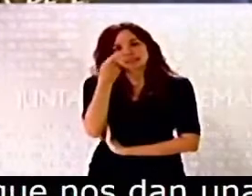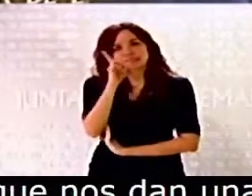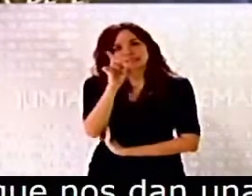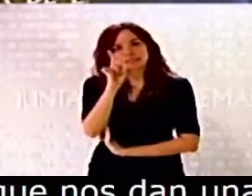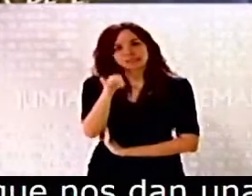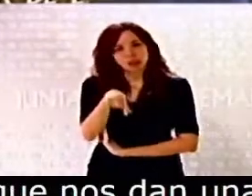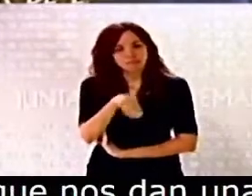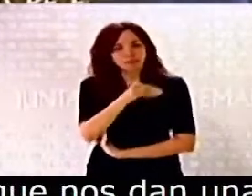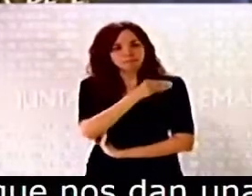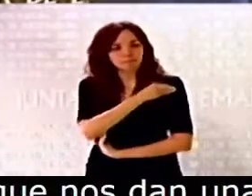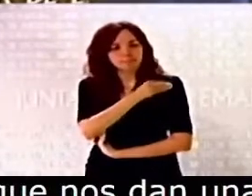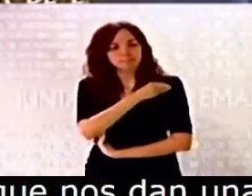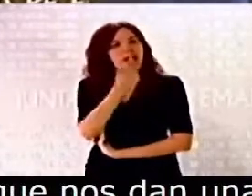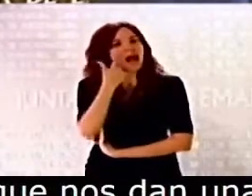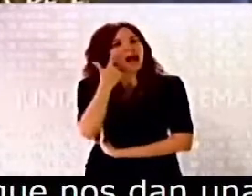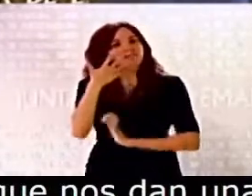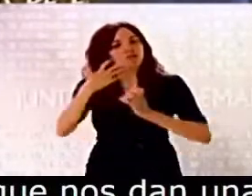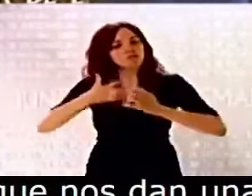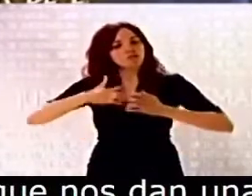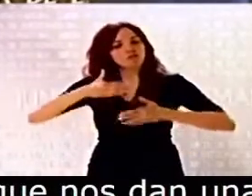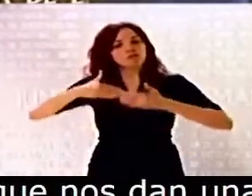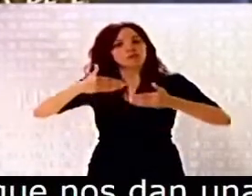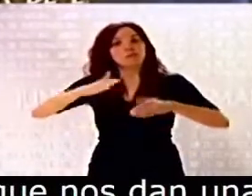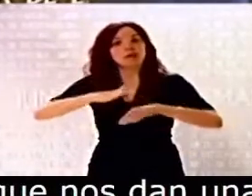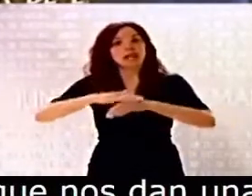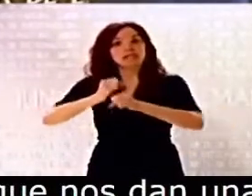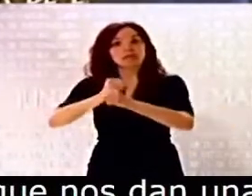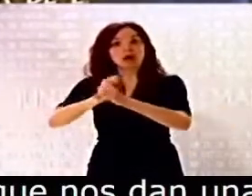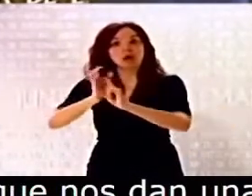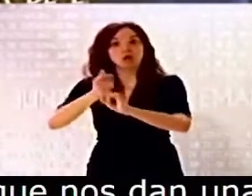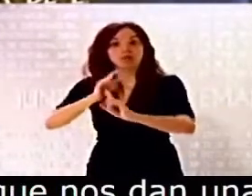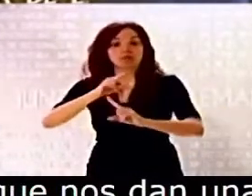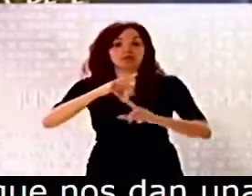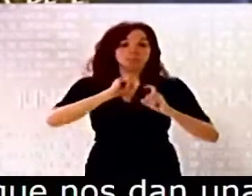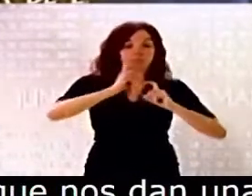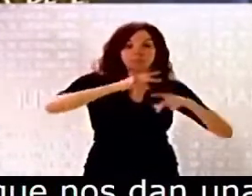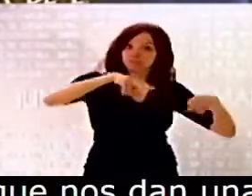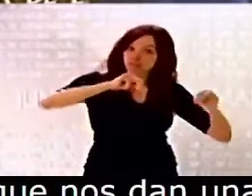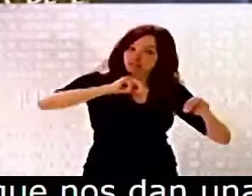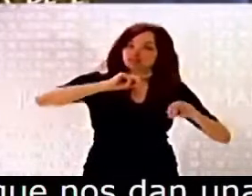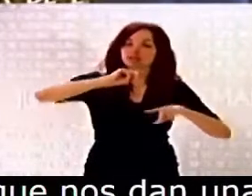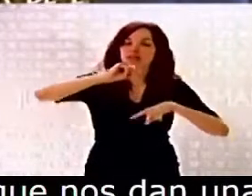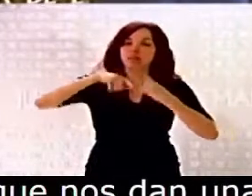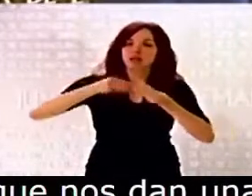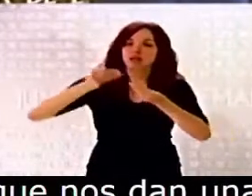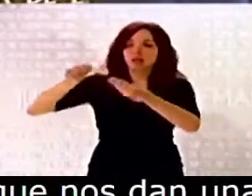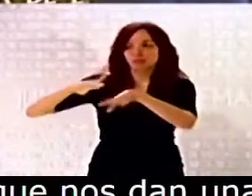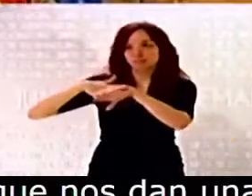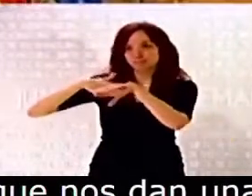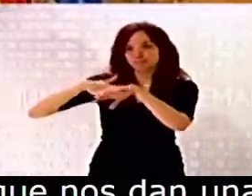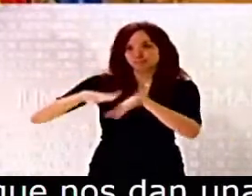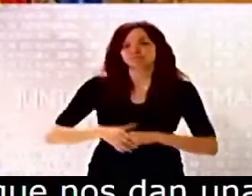dato que pide de cómo están funcionando de cara a la reinserción. Ahora, después de la rueda, te lo pasamos, ¿vale? Disculpa.